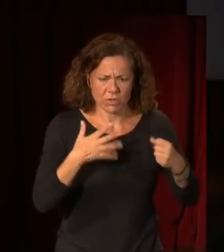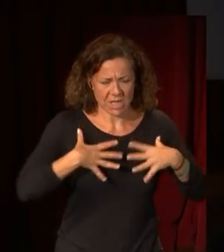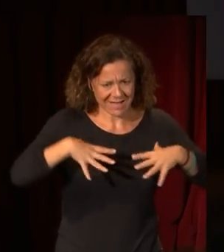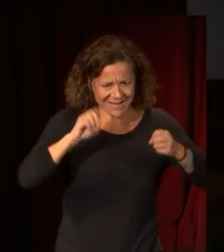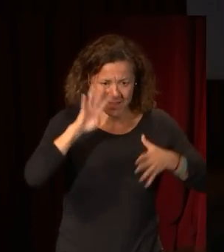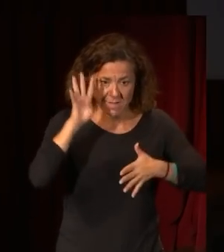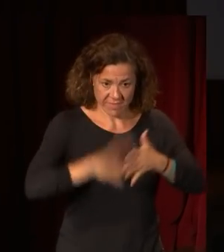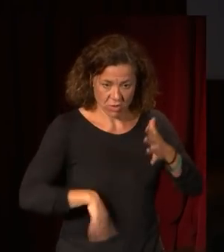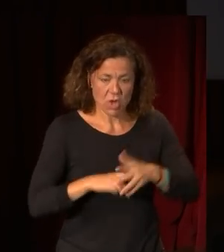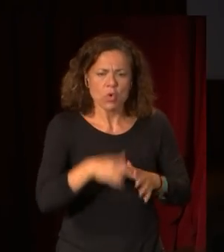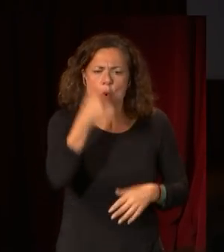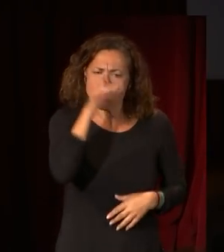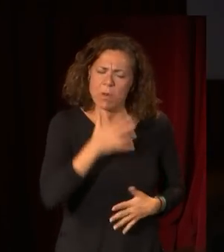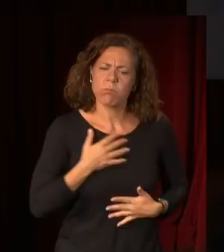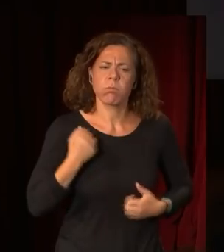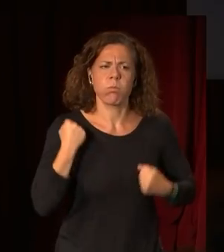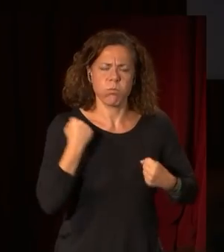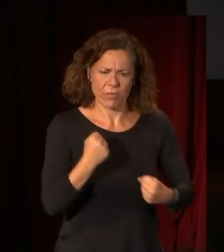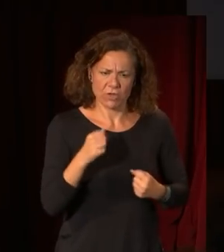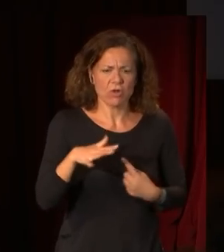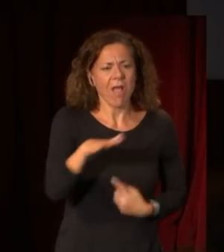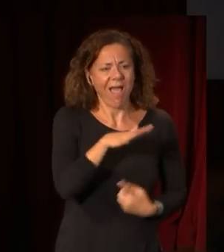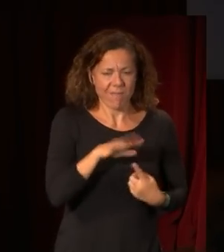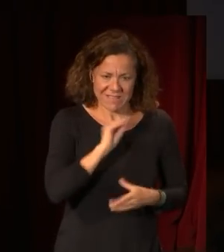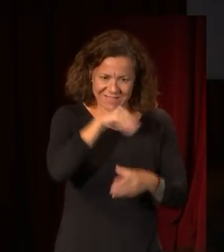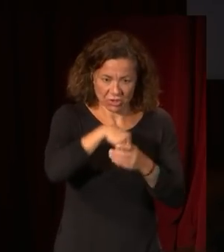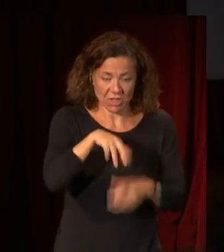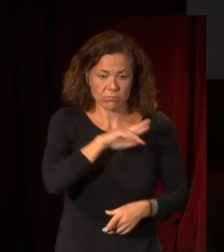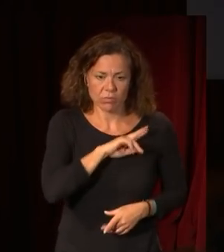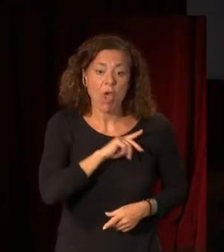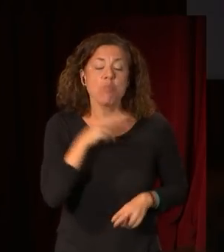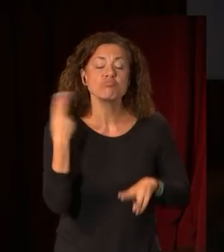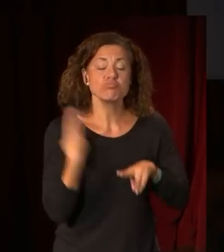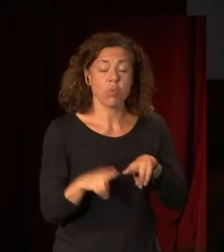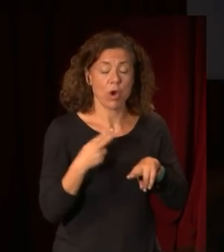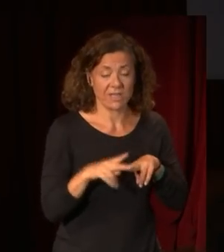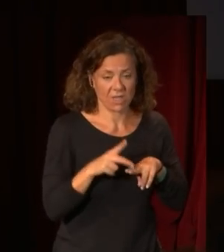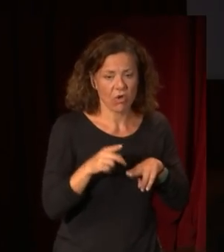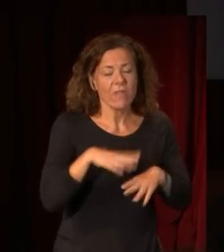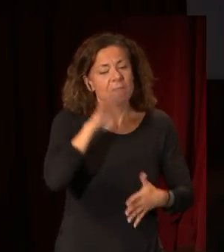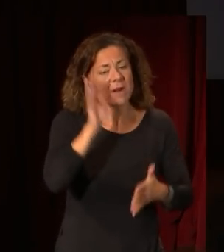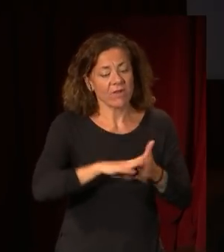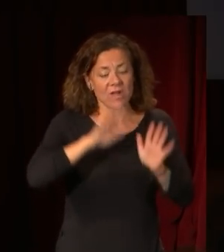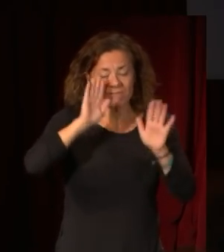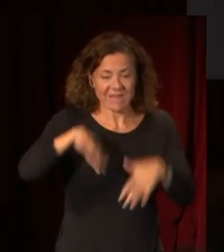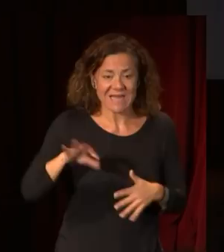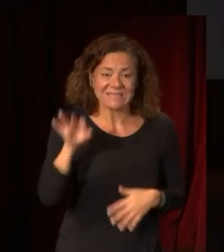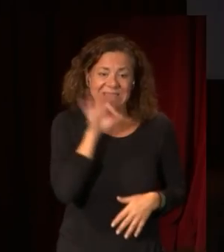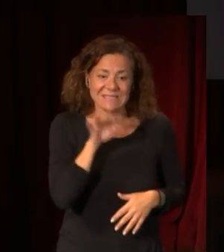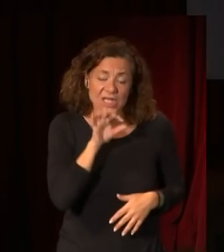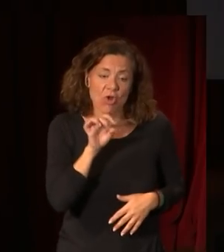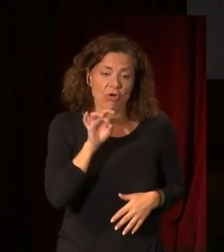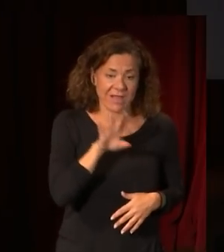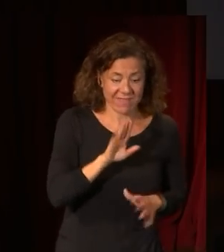barcelona y un hombre poderoso en el ambiente eclesiástico y político de la barcelona de finales del siglo xv y principios del